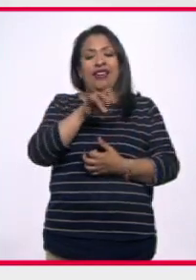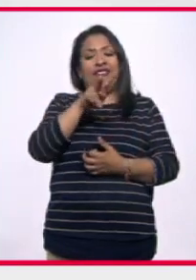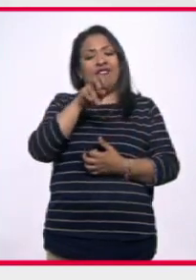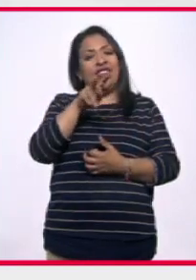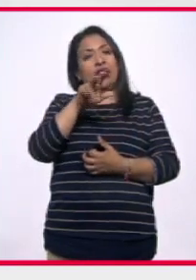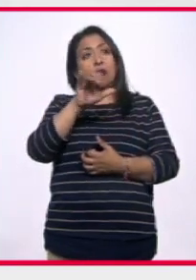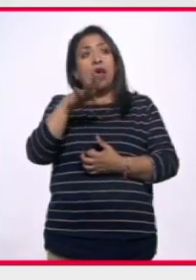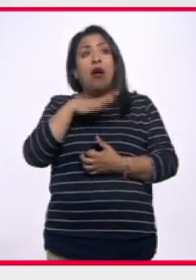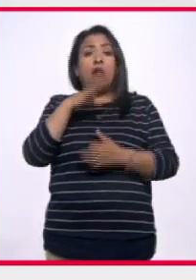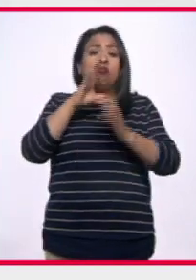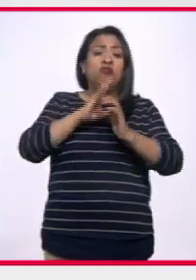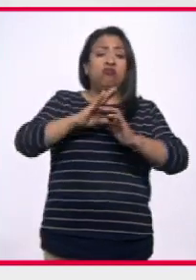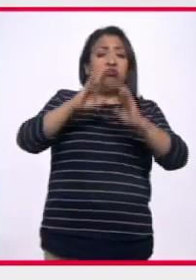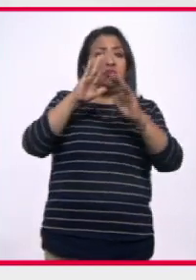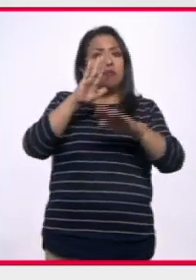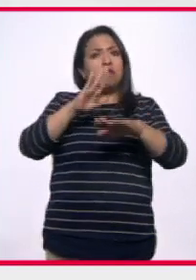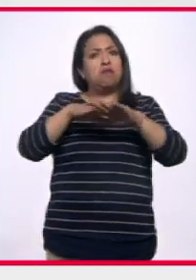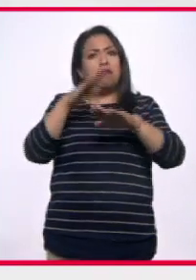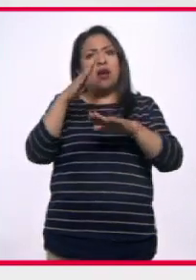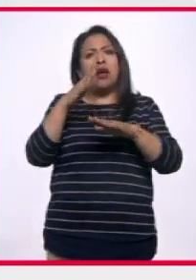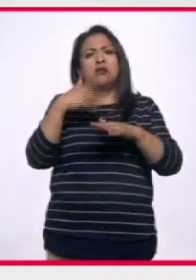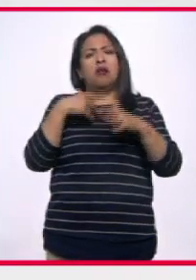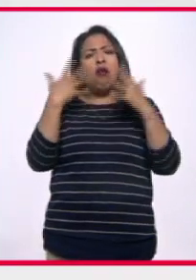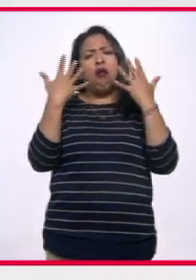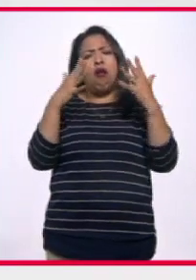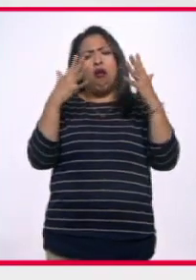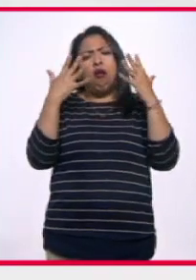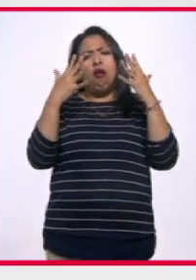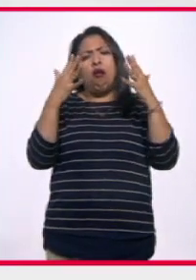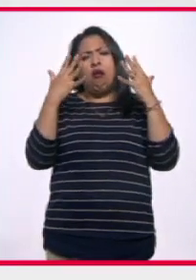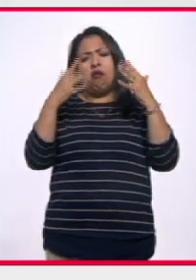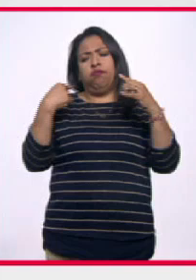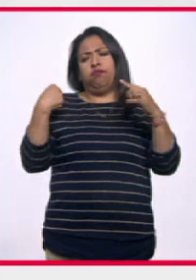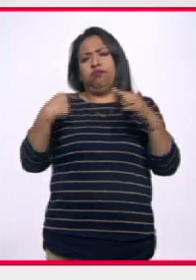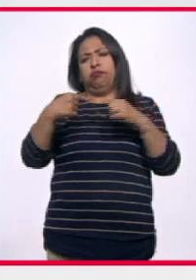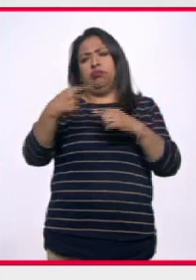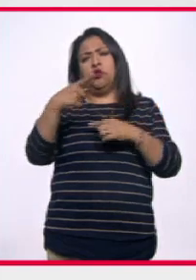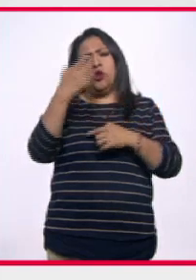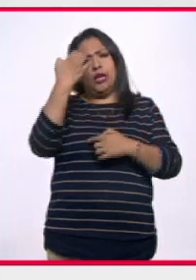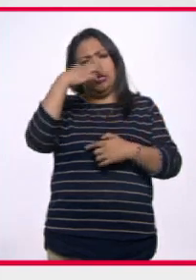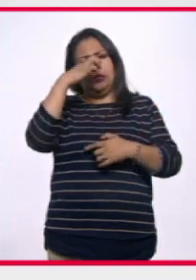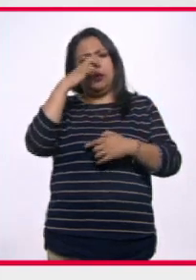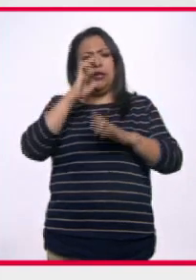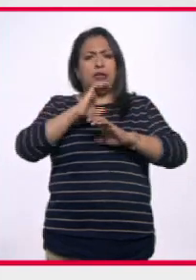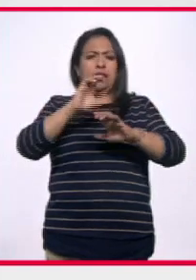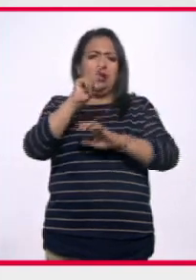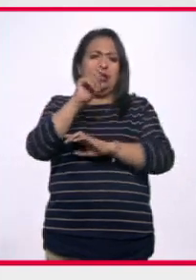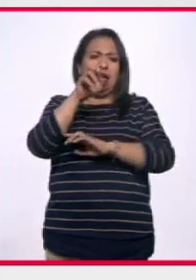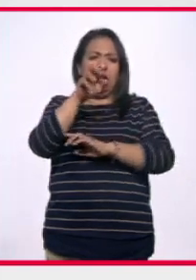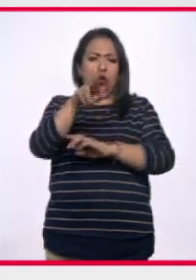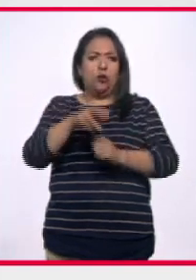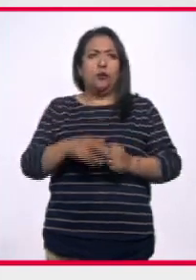quizá me ha merecido más bises y más aplausos durante su carrera como terror